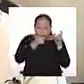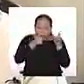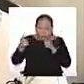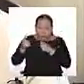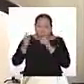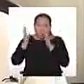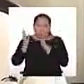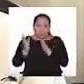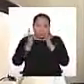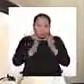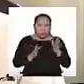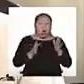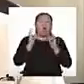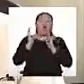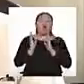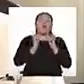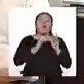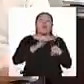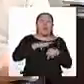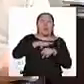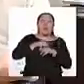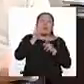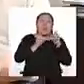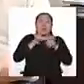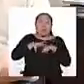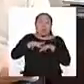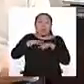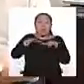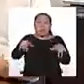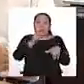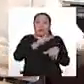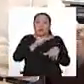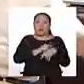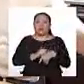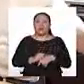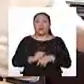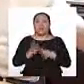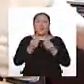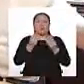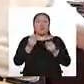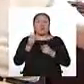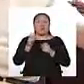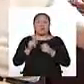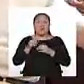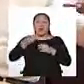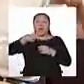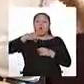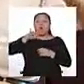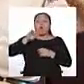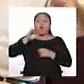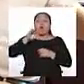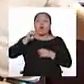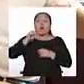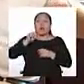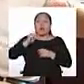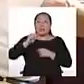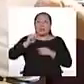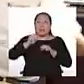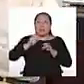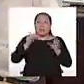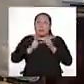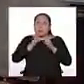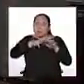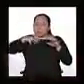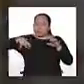manera sistemática y adecuada, ha hecho que, por ejemplo, gran parte de esas huacas estén cautivas por poblaciones